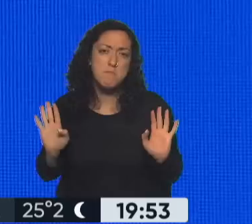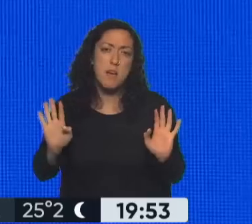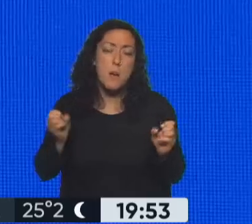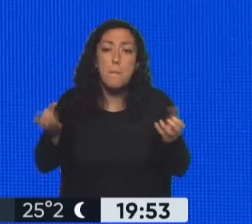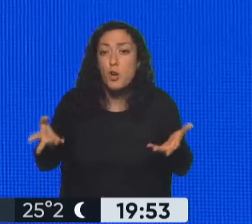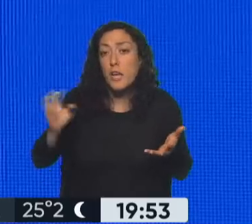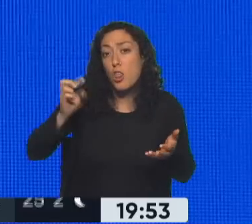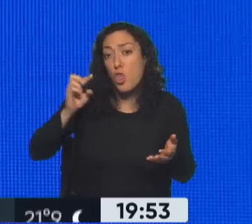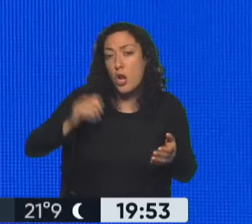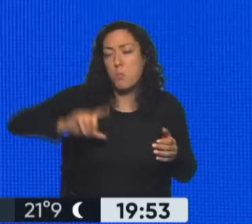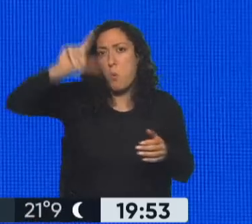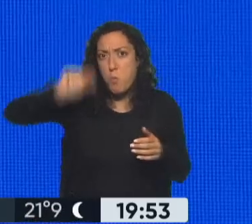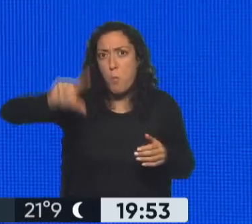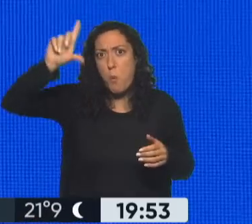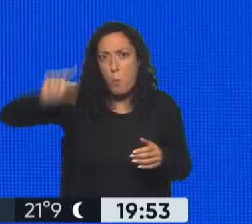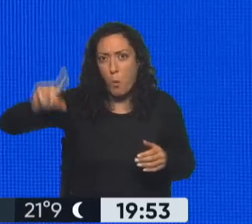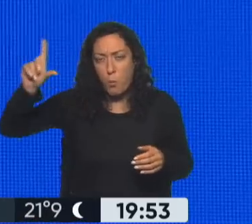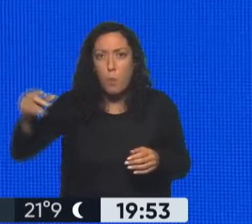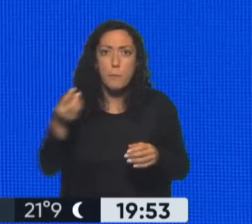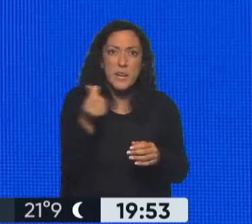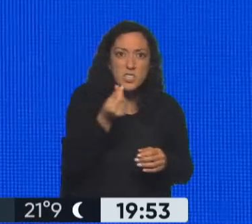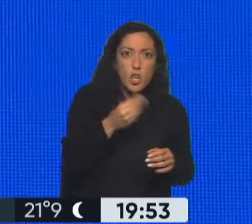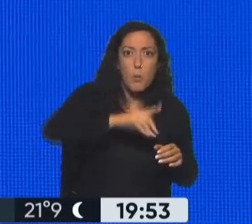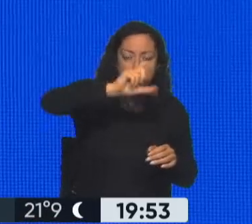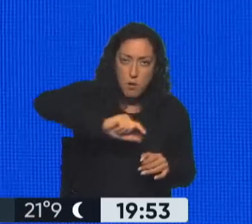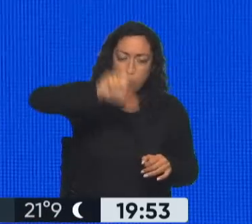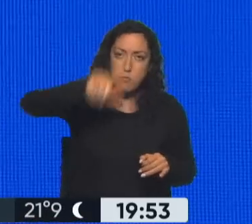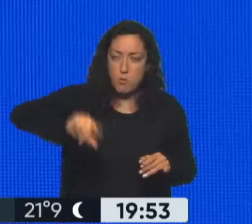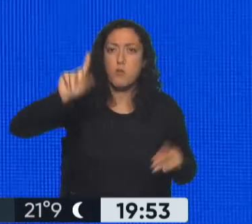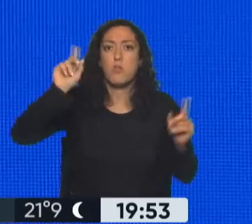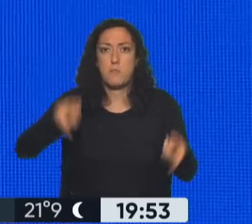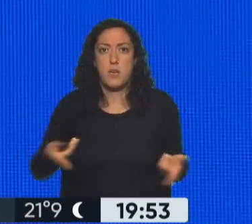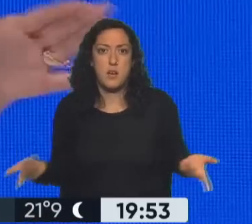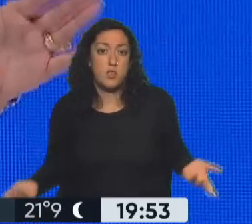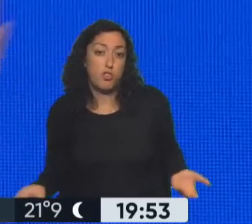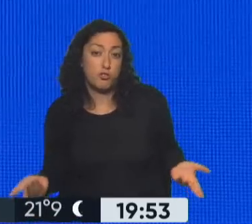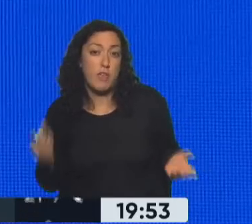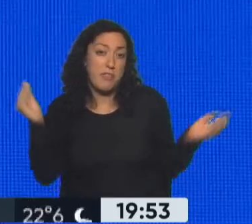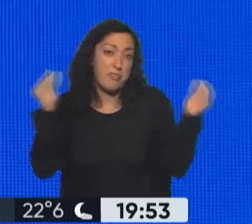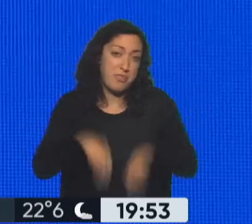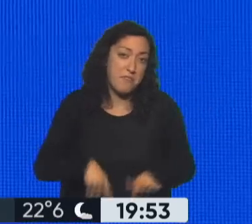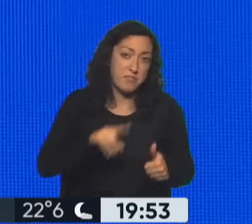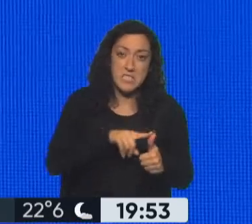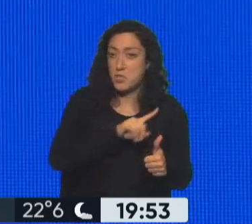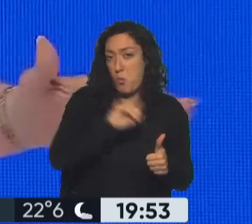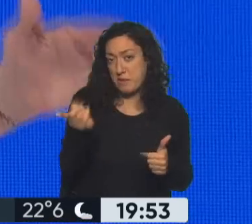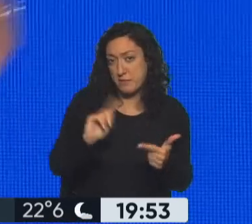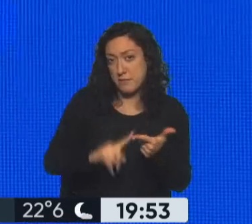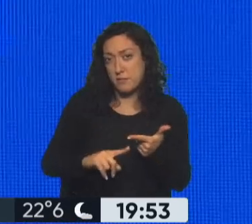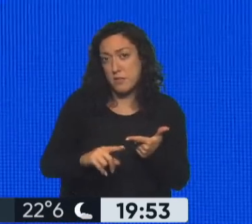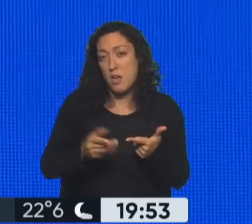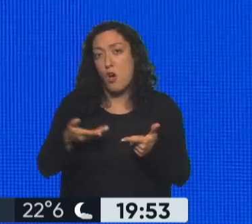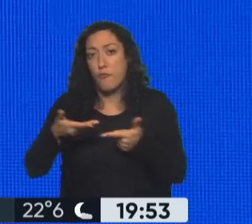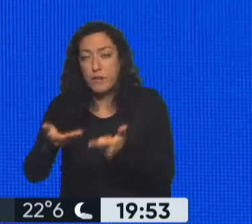el dólar se movía y los precios se movían. Quiere decir entonces que no es ni el déficit fiscal, ni la oferta